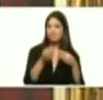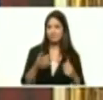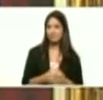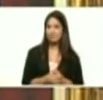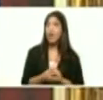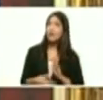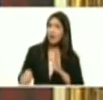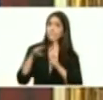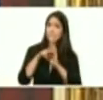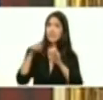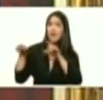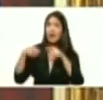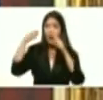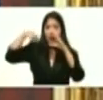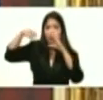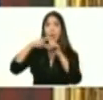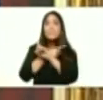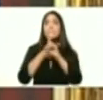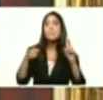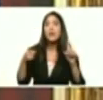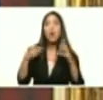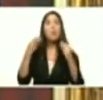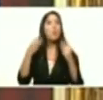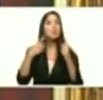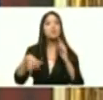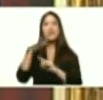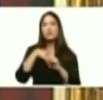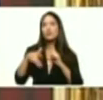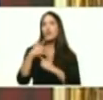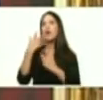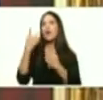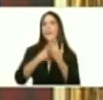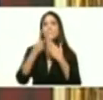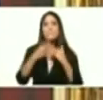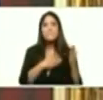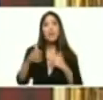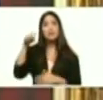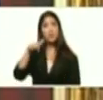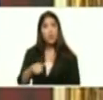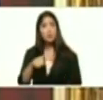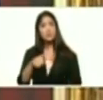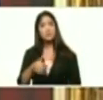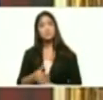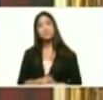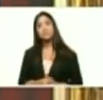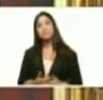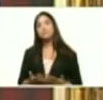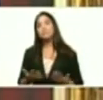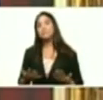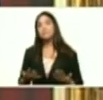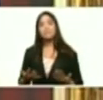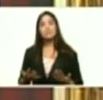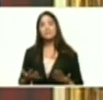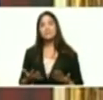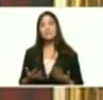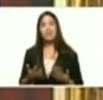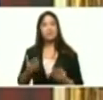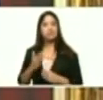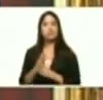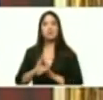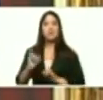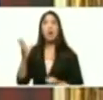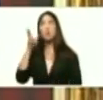repitan el video, lo que pasa, es que suceden tantas cosas, en la dinámica, que hoy estamos viviendo, que bueno, eso llegó hasta ahí,